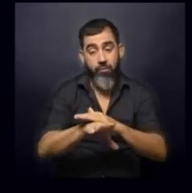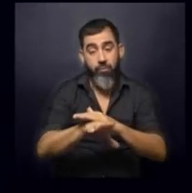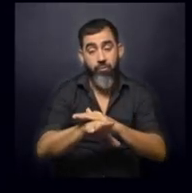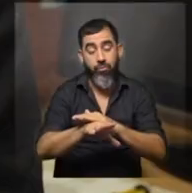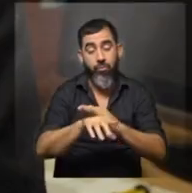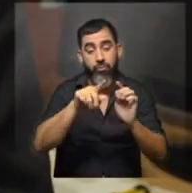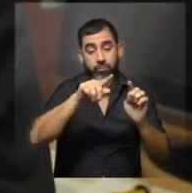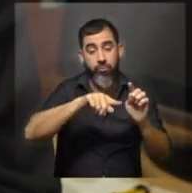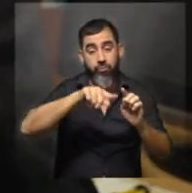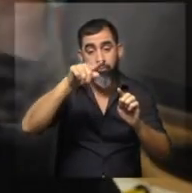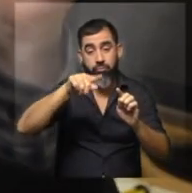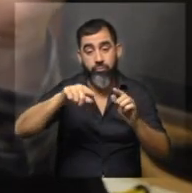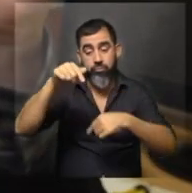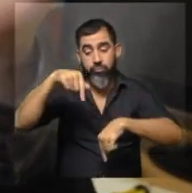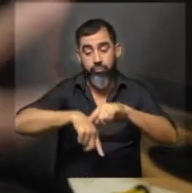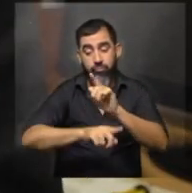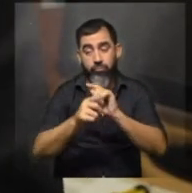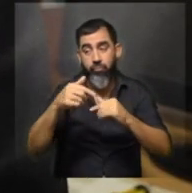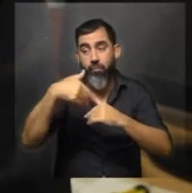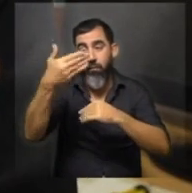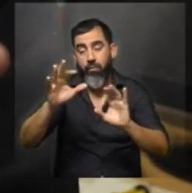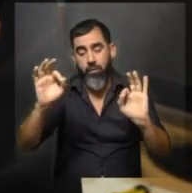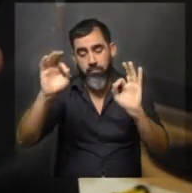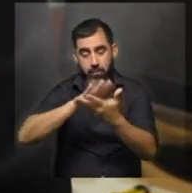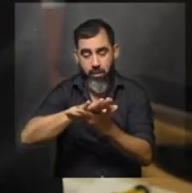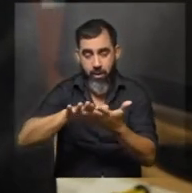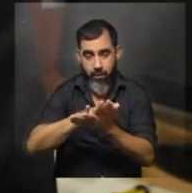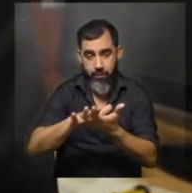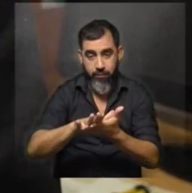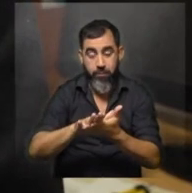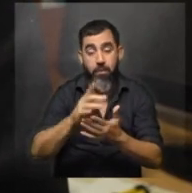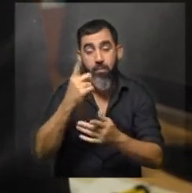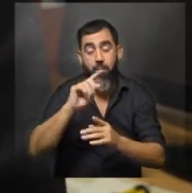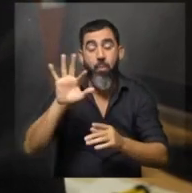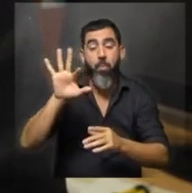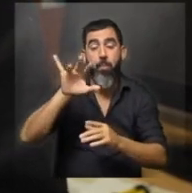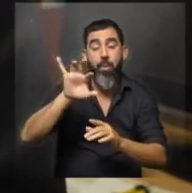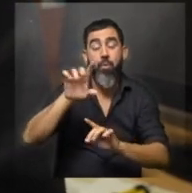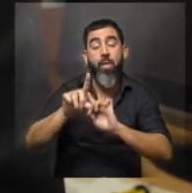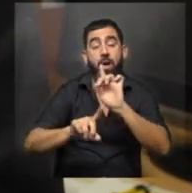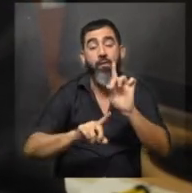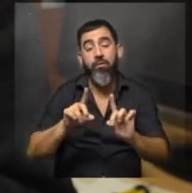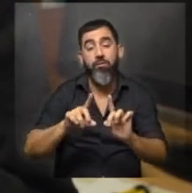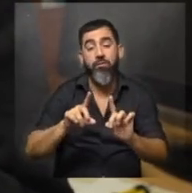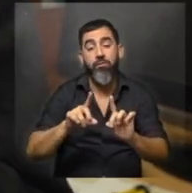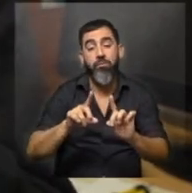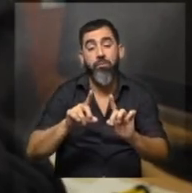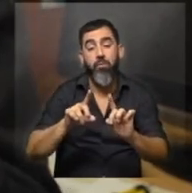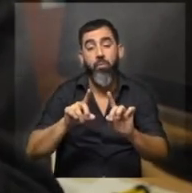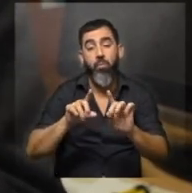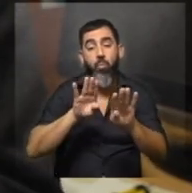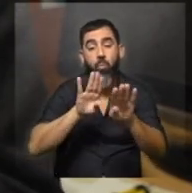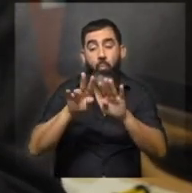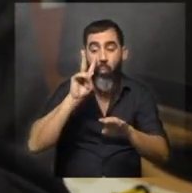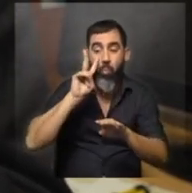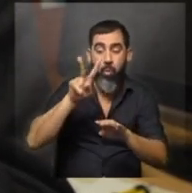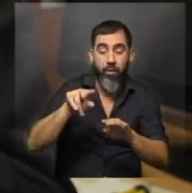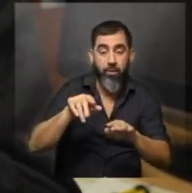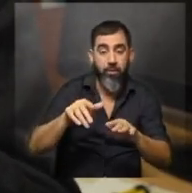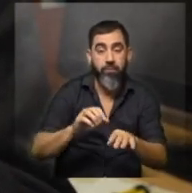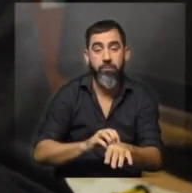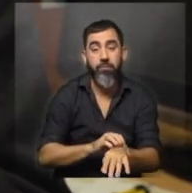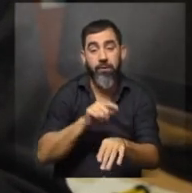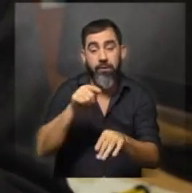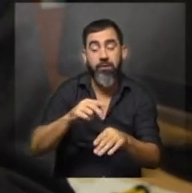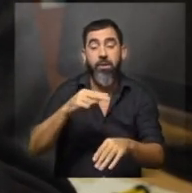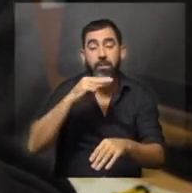microonda se concentra y no sale, ¿verdad? Pero muchos microondas lo que tienen es también una puerta donde queremos ver hacia adentro. Entonces, esa